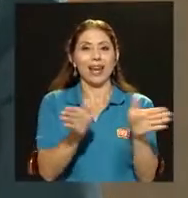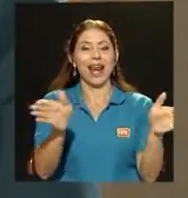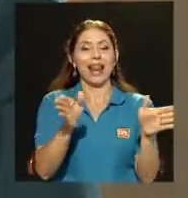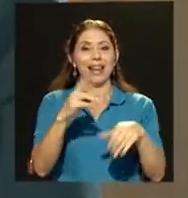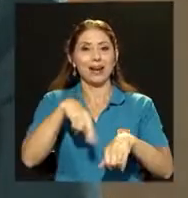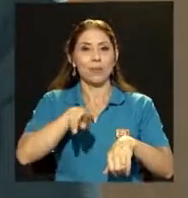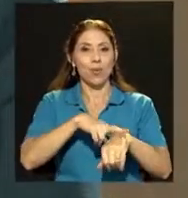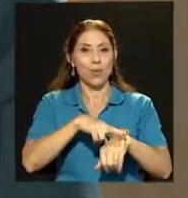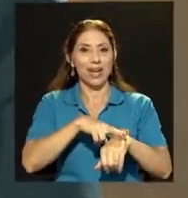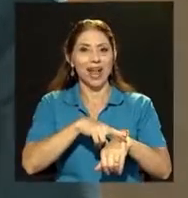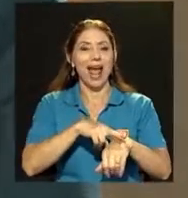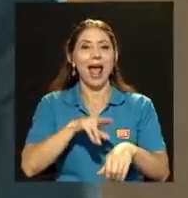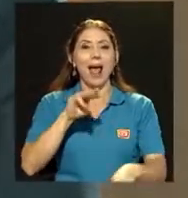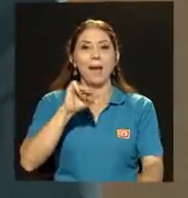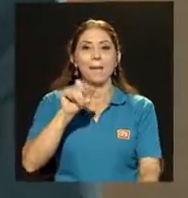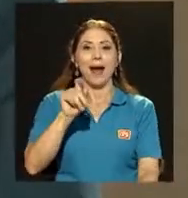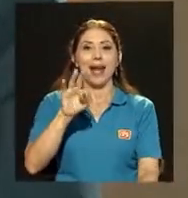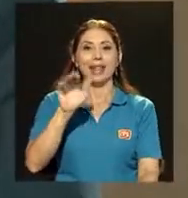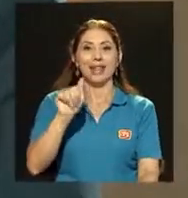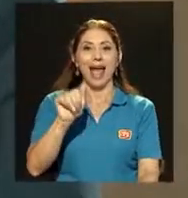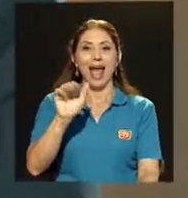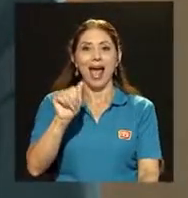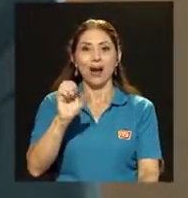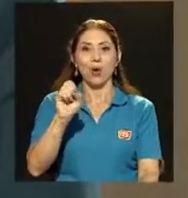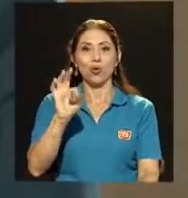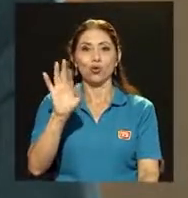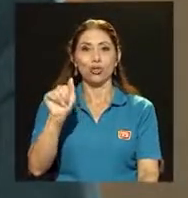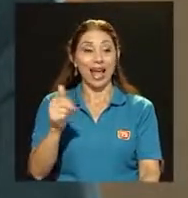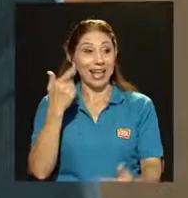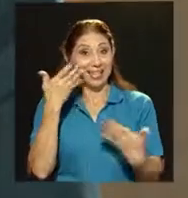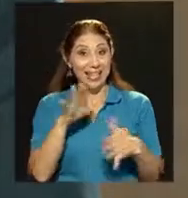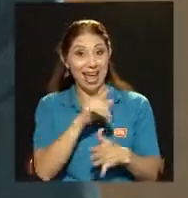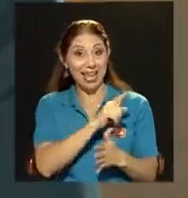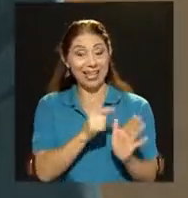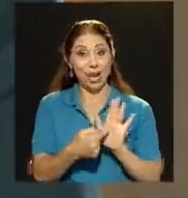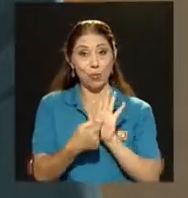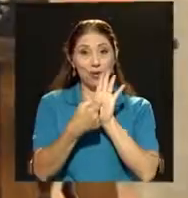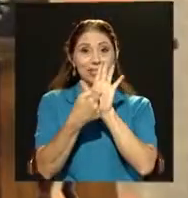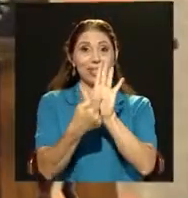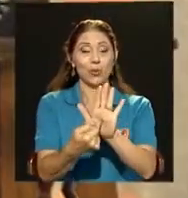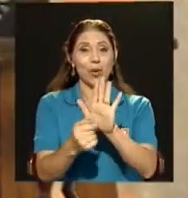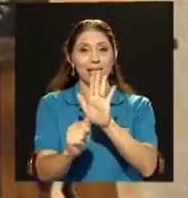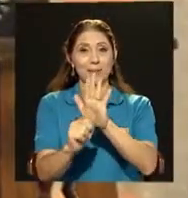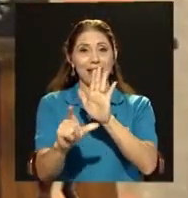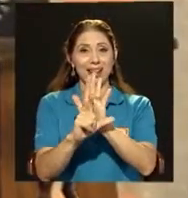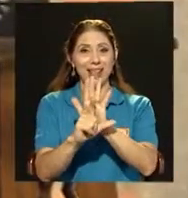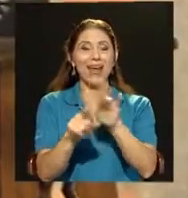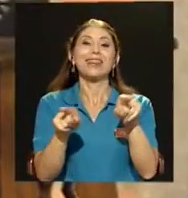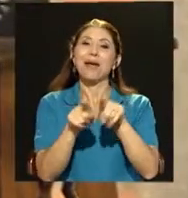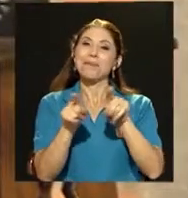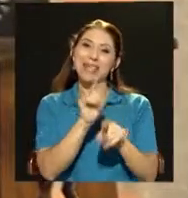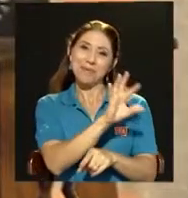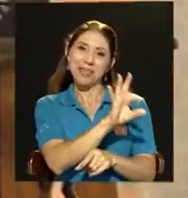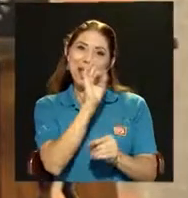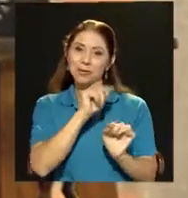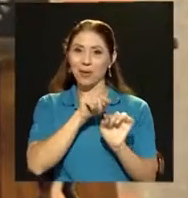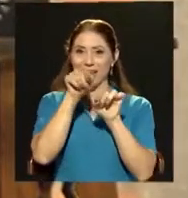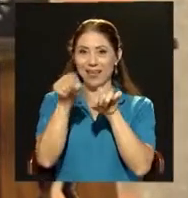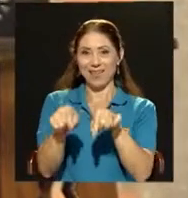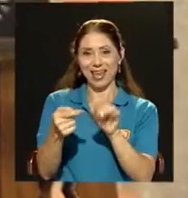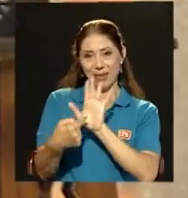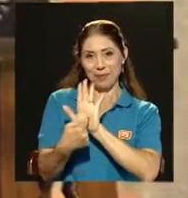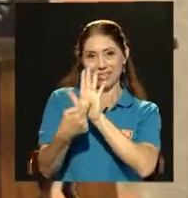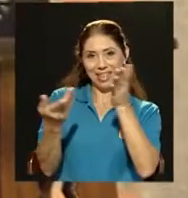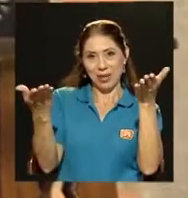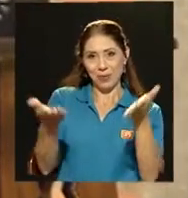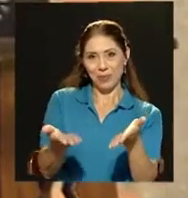pues la invitamos a que se lo presente también en reducido a las amigas y amigos. Doña